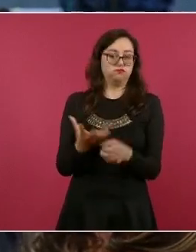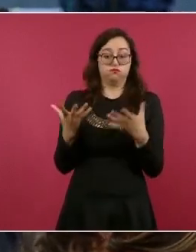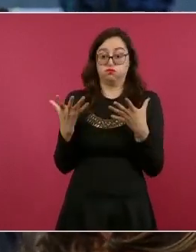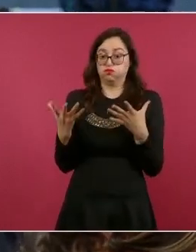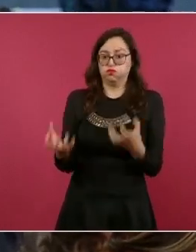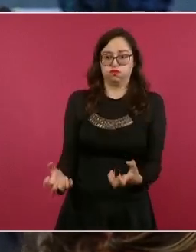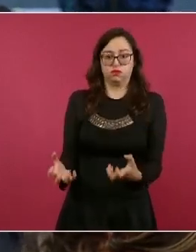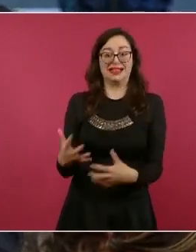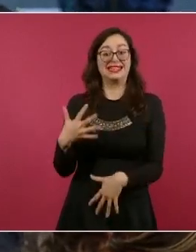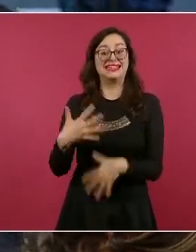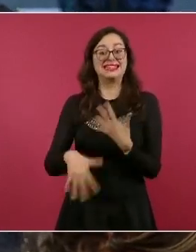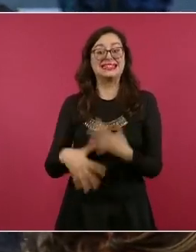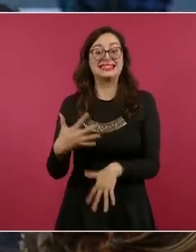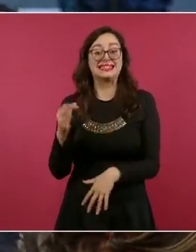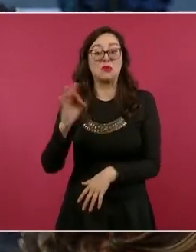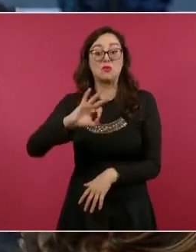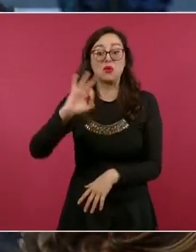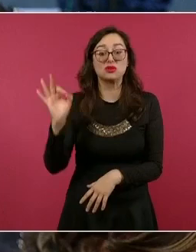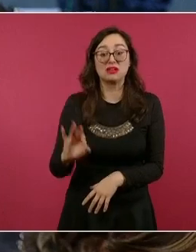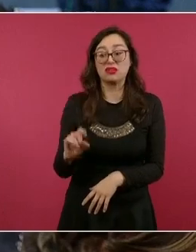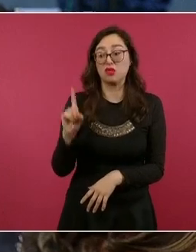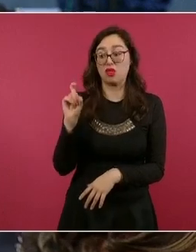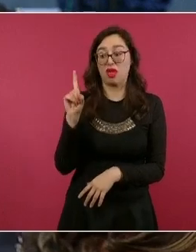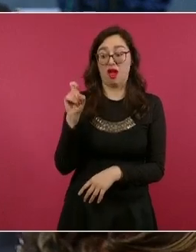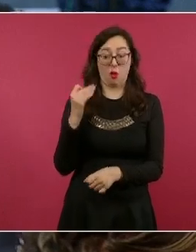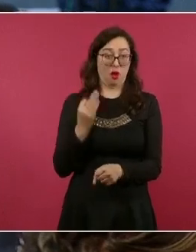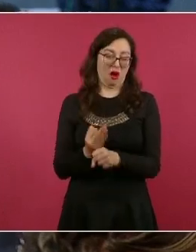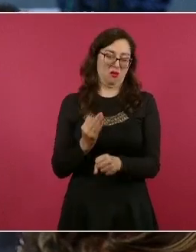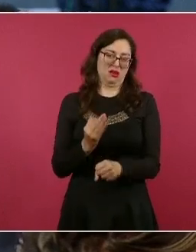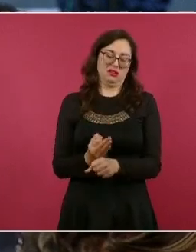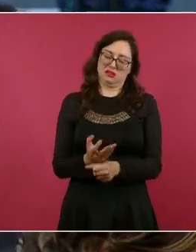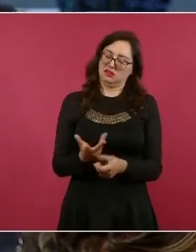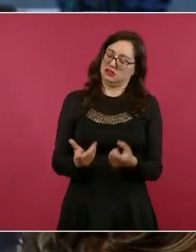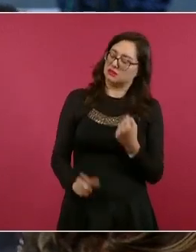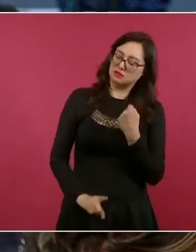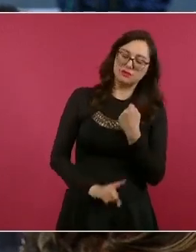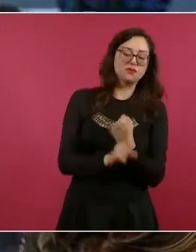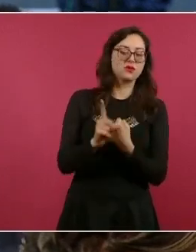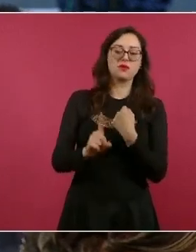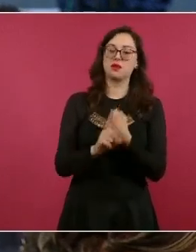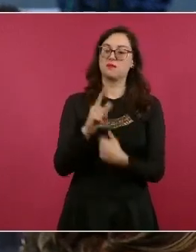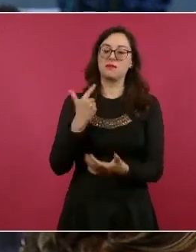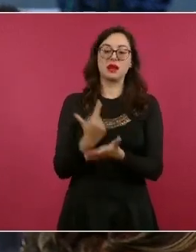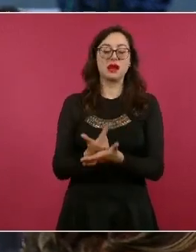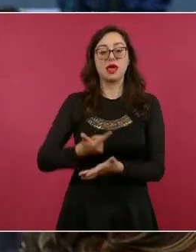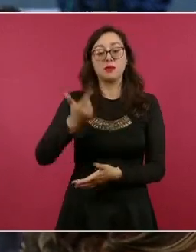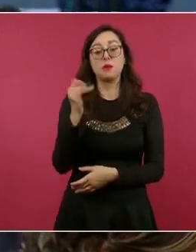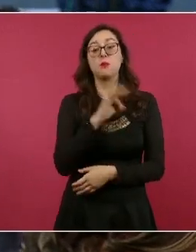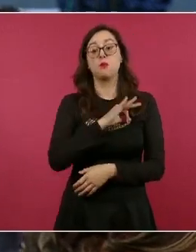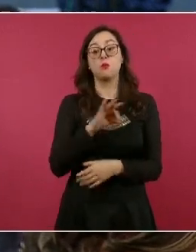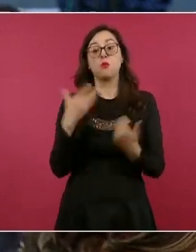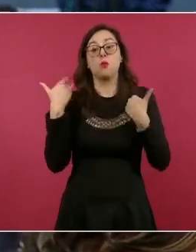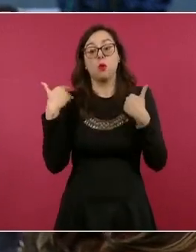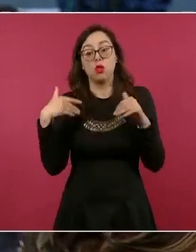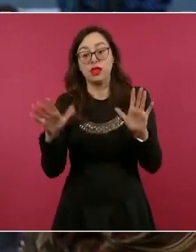tenemos el 15% de almacenamiento de agua en el sistema de presas y que, bueno, esto pudiera ser una respuesta, una solución de largo plazo